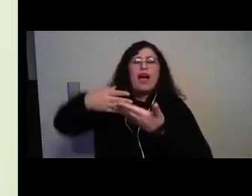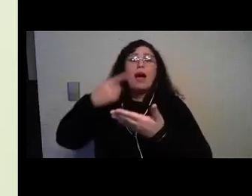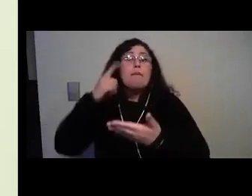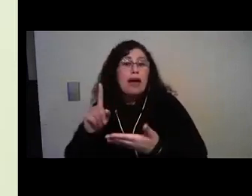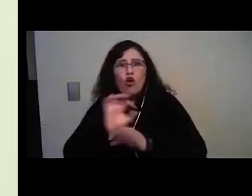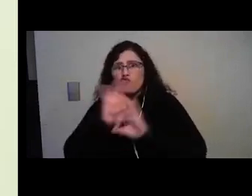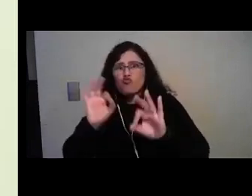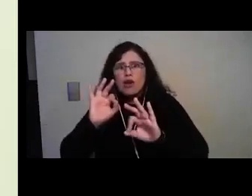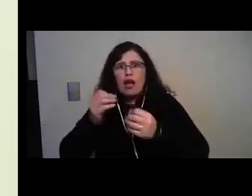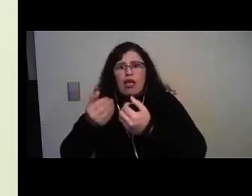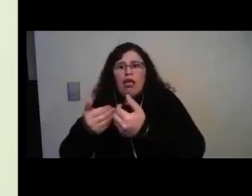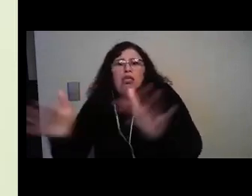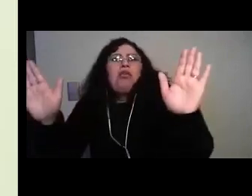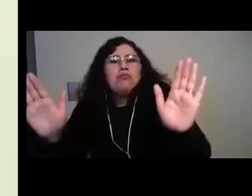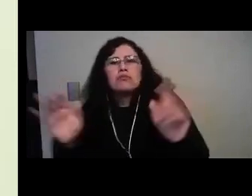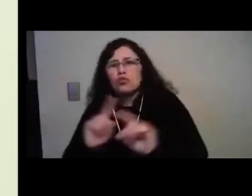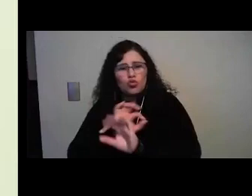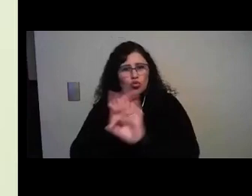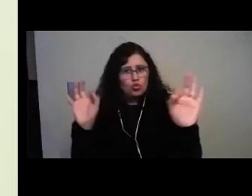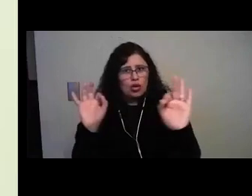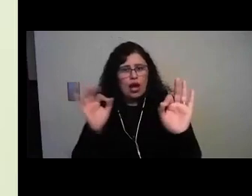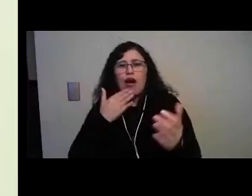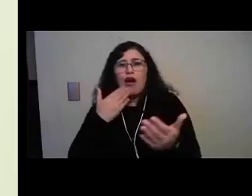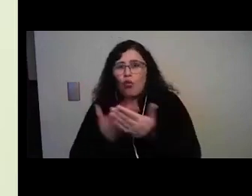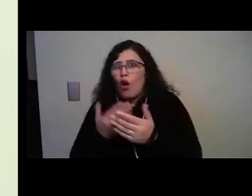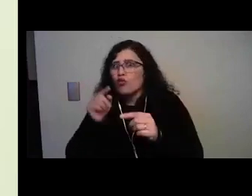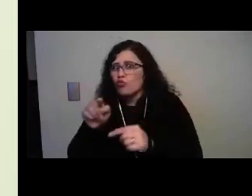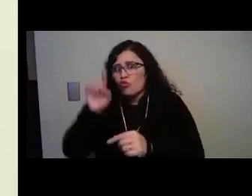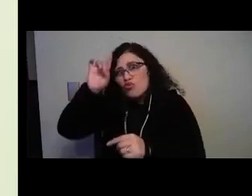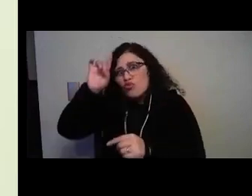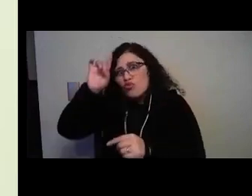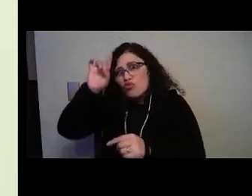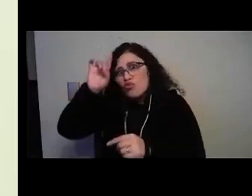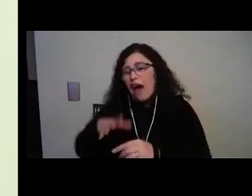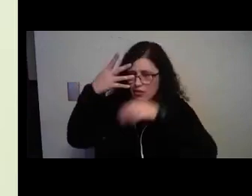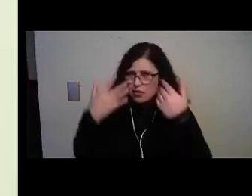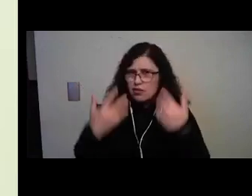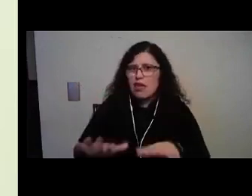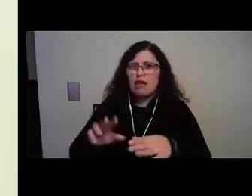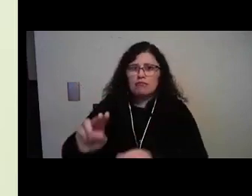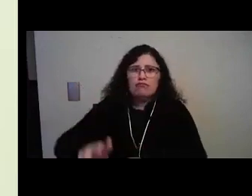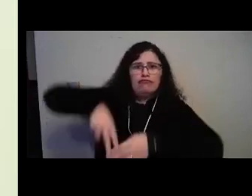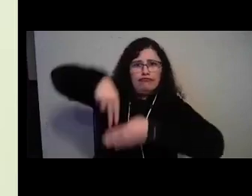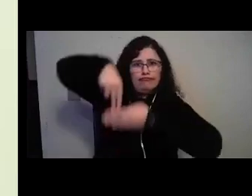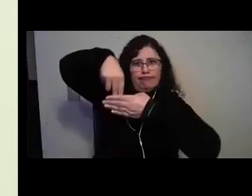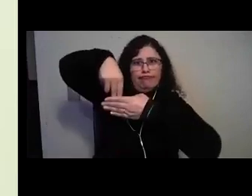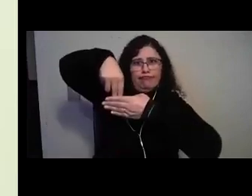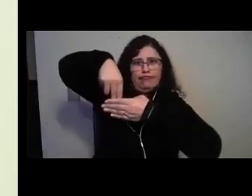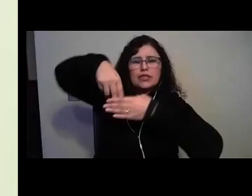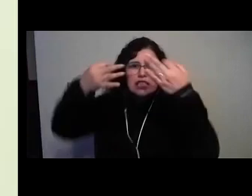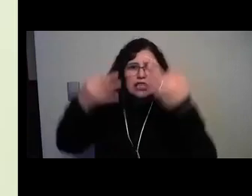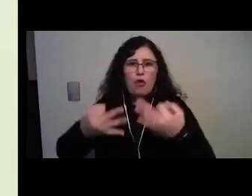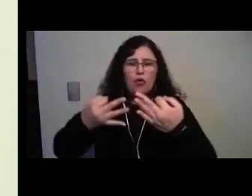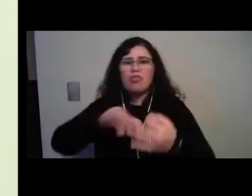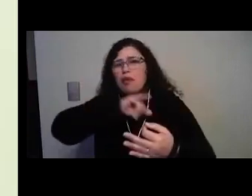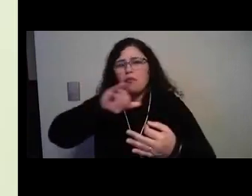suelta, ¿ya? No lo suelta hasta cuando usted esté convencido completamente que segure la actividad. Y lo mismo después para bajarlo. Usted lo